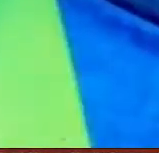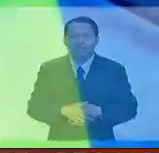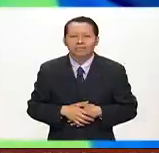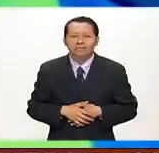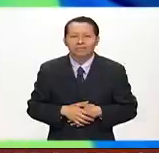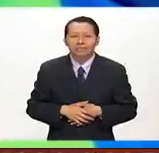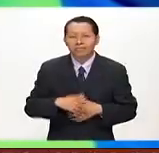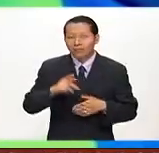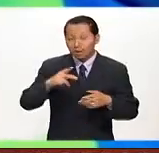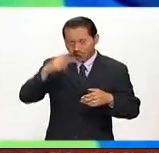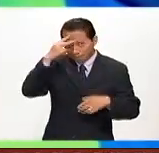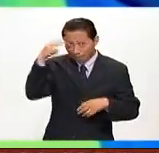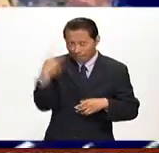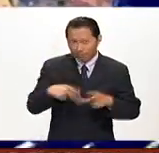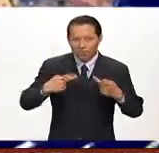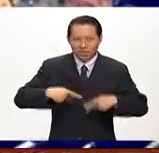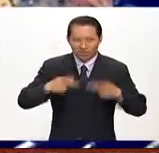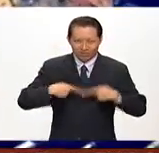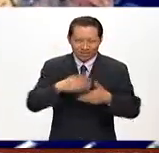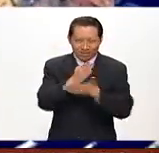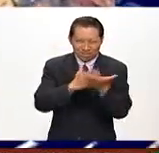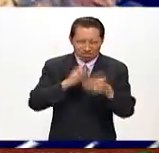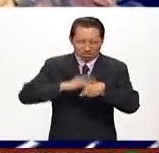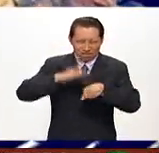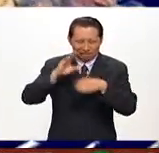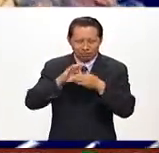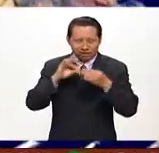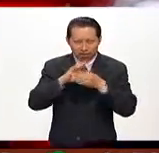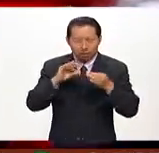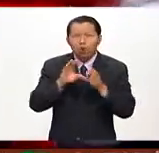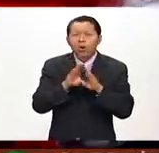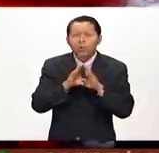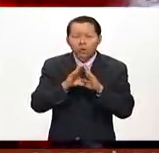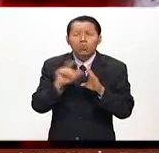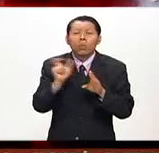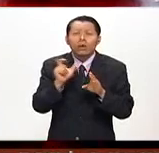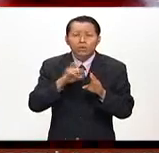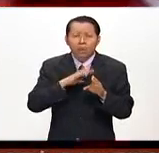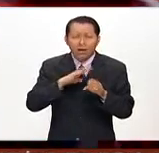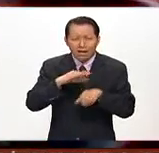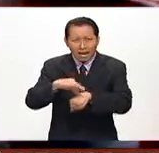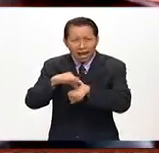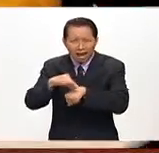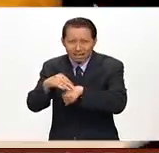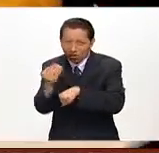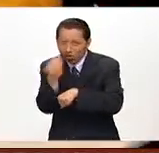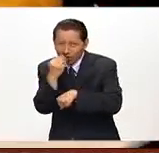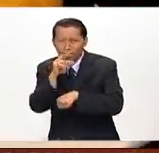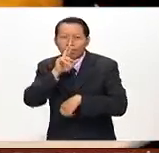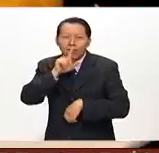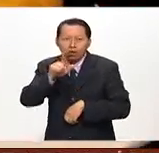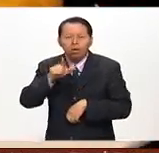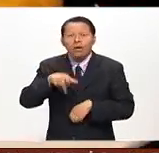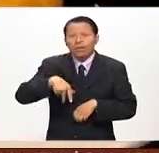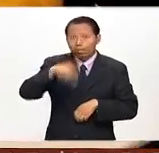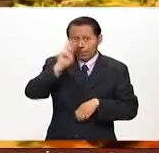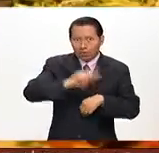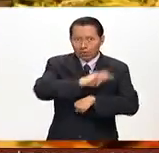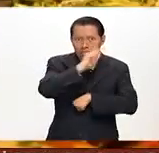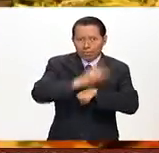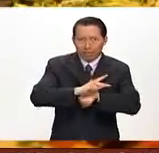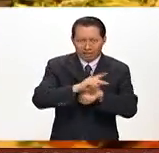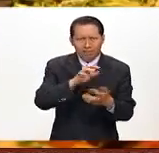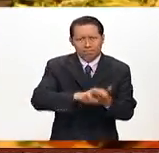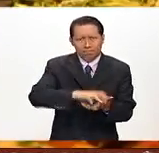Más de la mitad de los mexicanos consideran que una persona se alimenta mejor al comer carne. Sin embargo, en nuestro país, cada vez